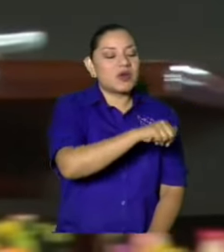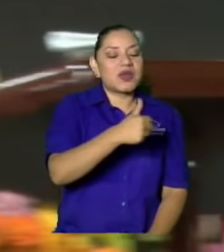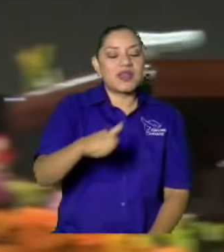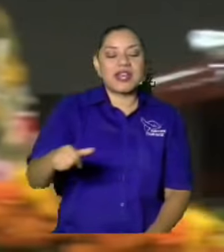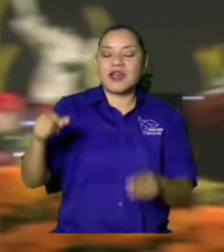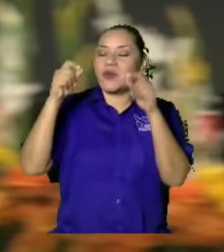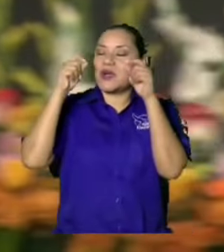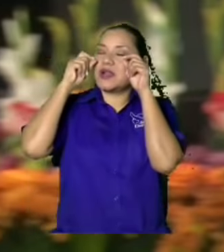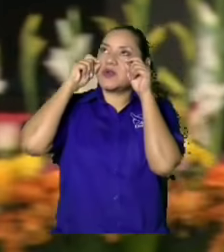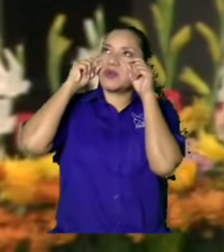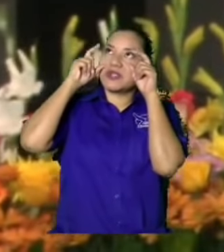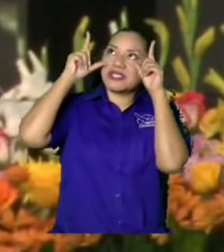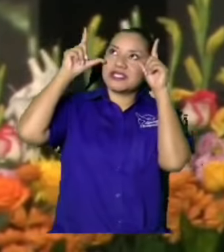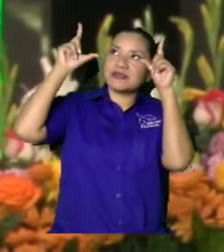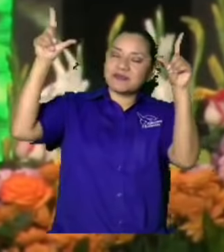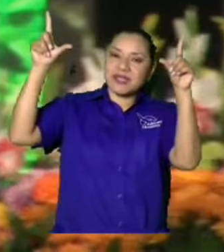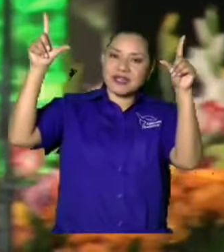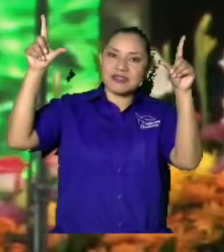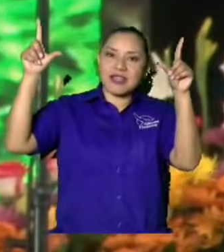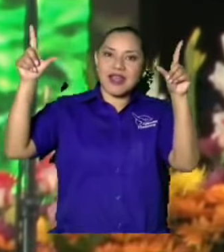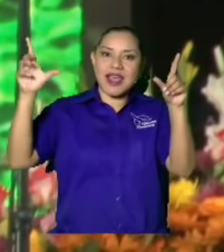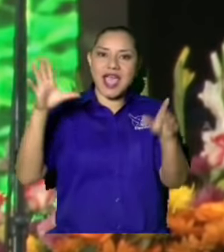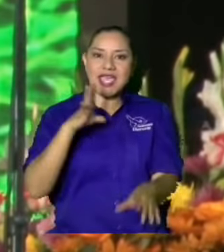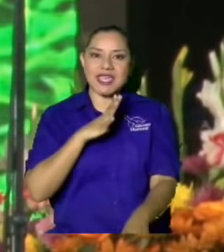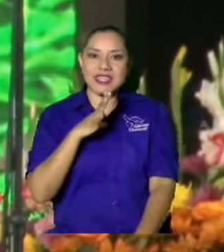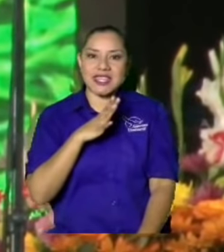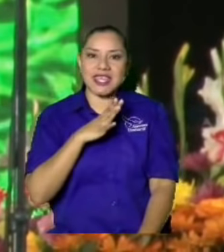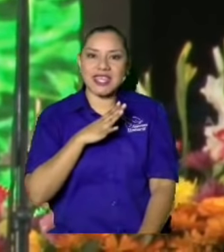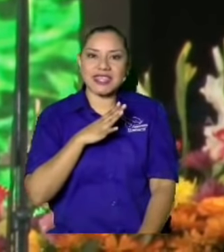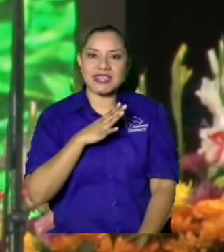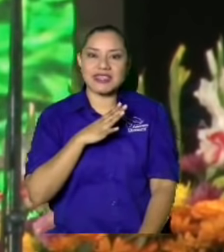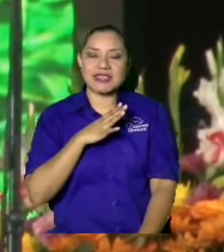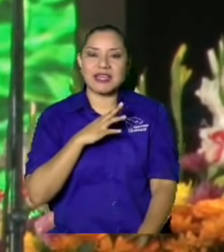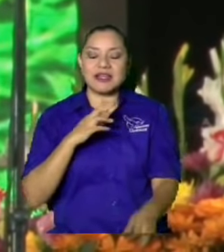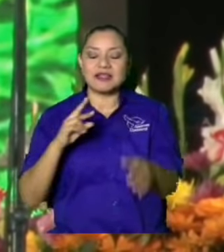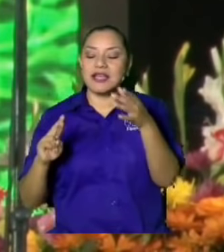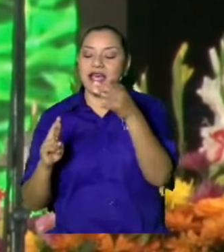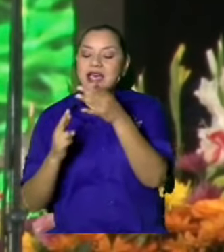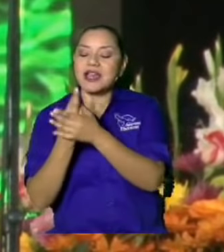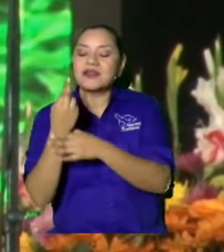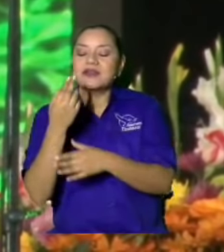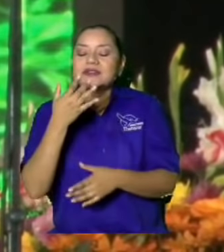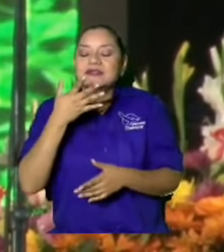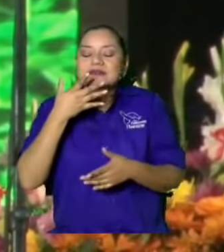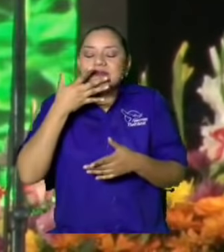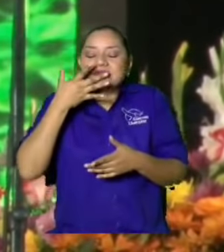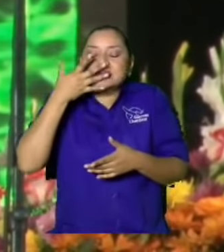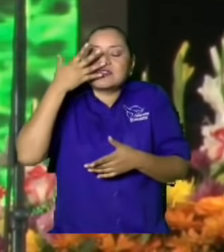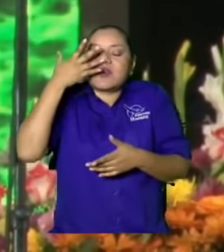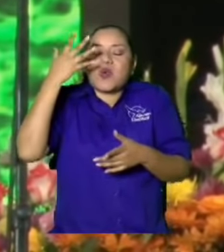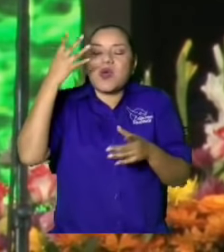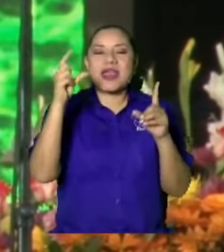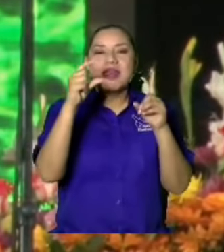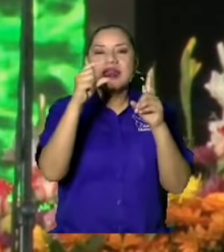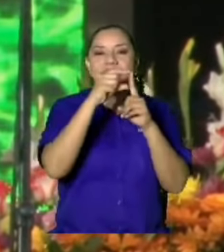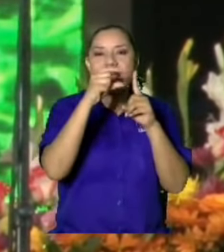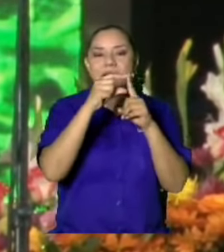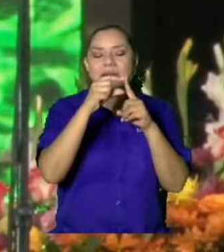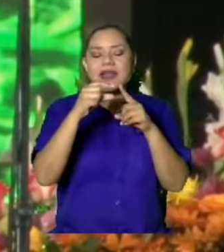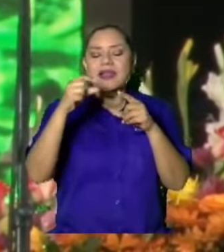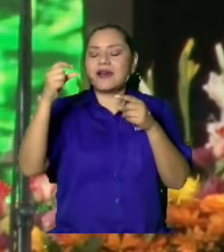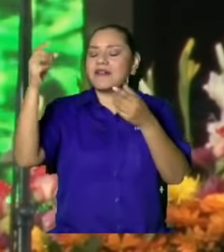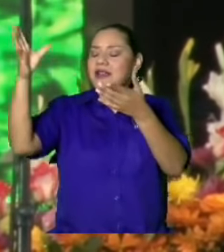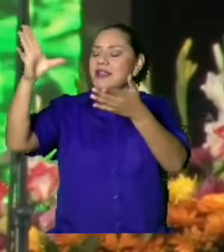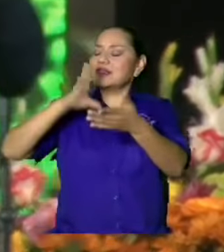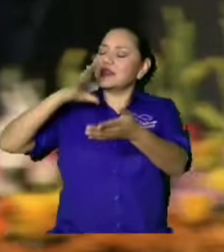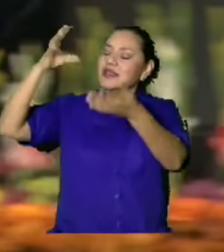despertará, reverdecerá y tendrá renuevos. Hoy huele, huele el agua, huele la palabra.